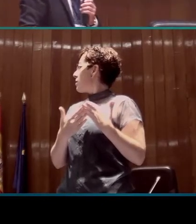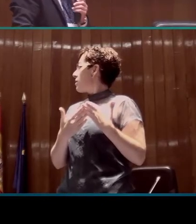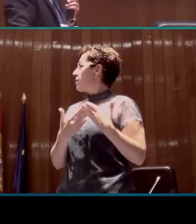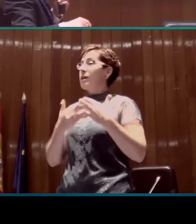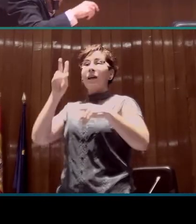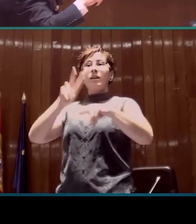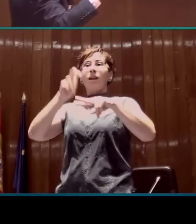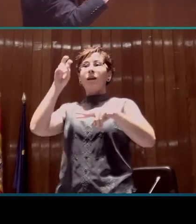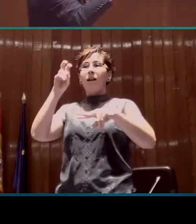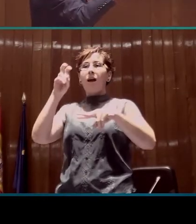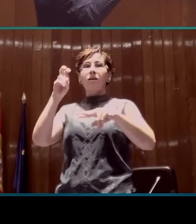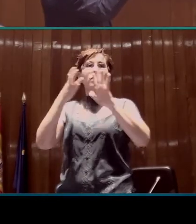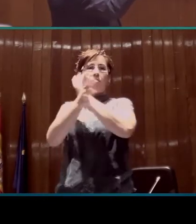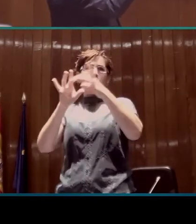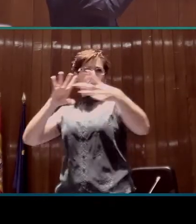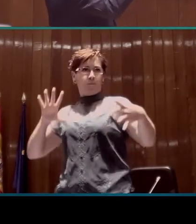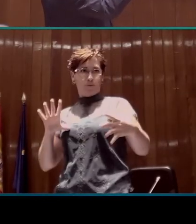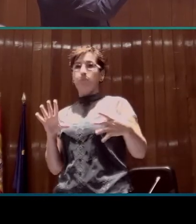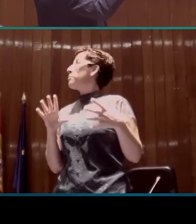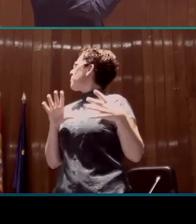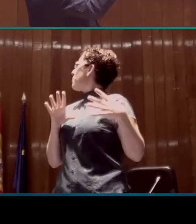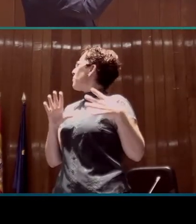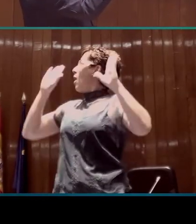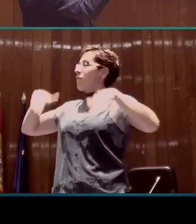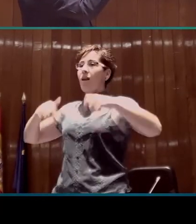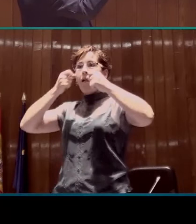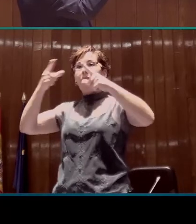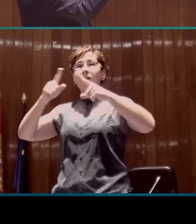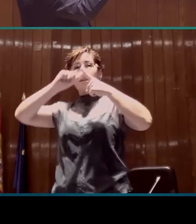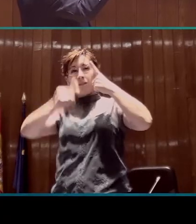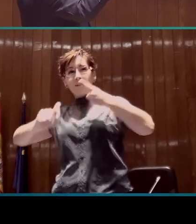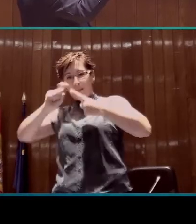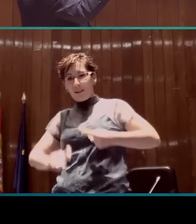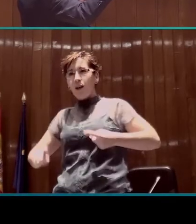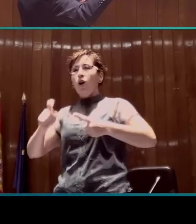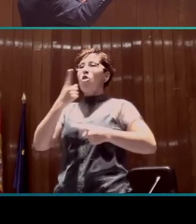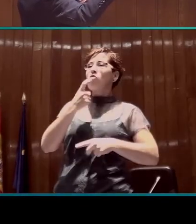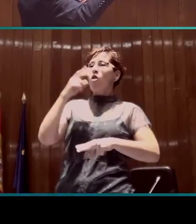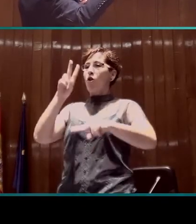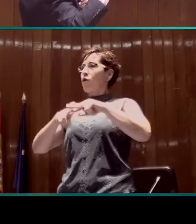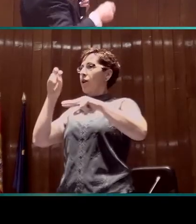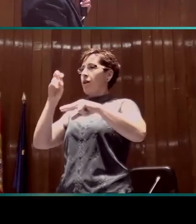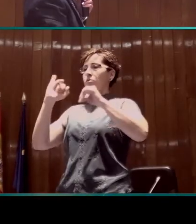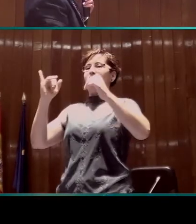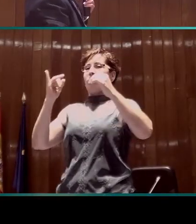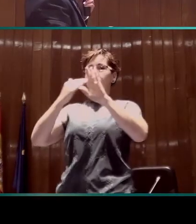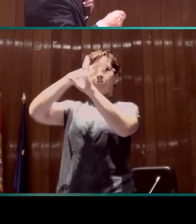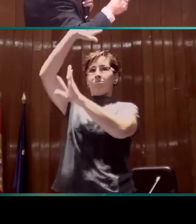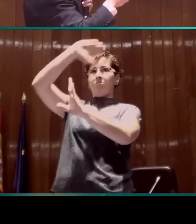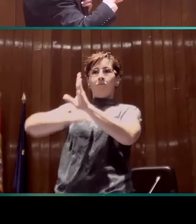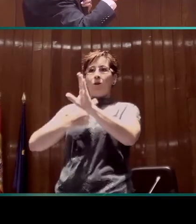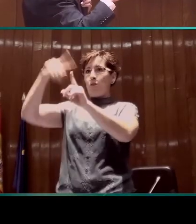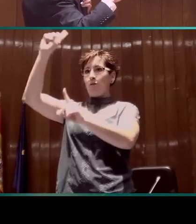relacionada y la negra es la no relacionada. Y vemos que hay una diferencia, aquí hay una mayor negatividad para la relacionada con respecto a